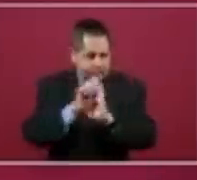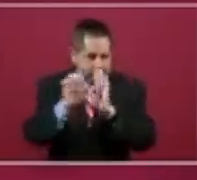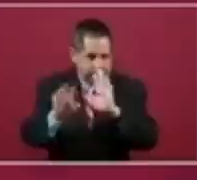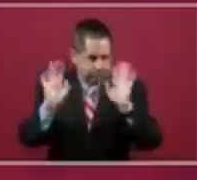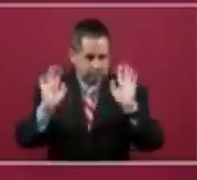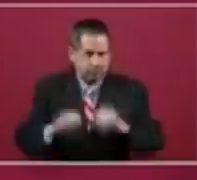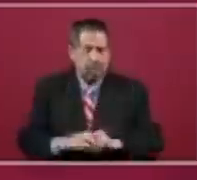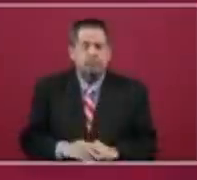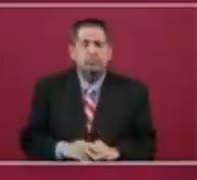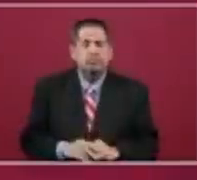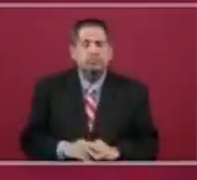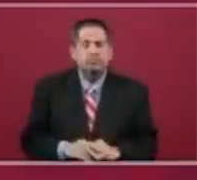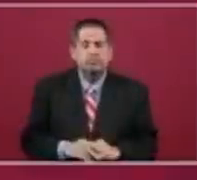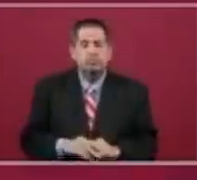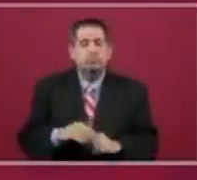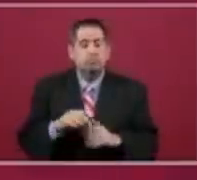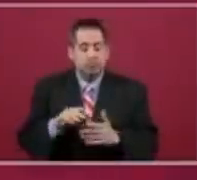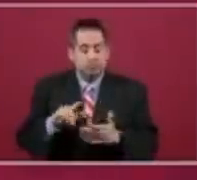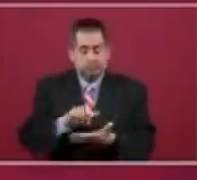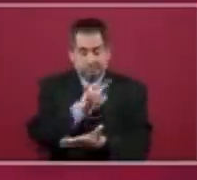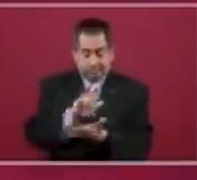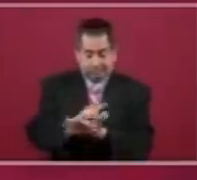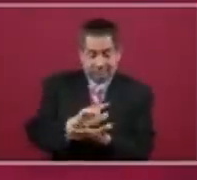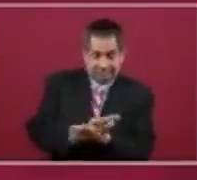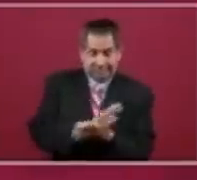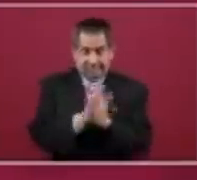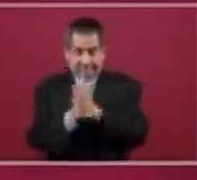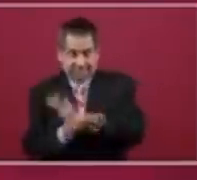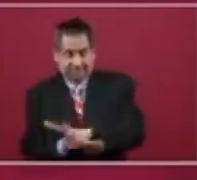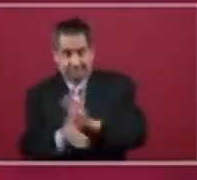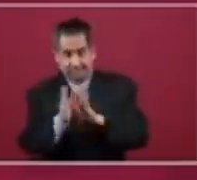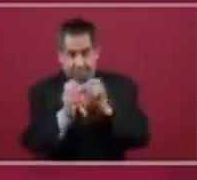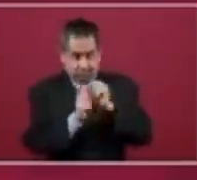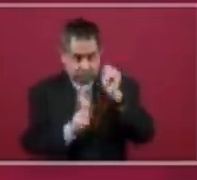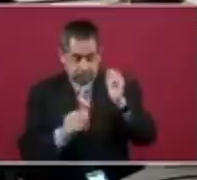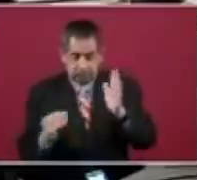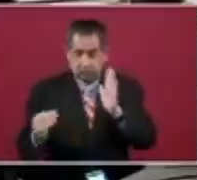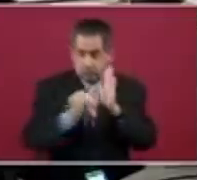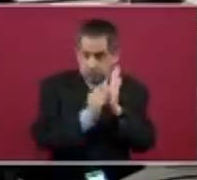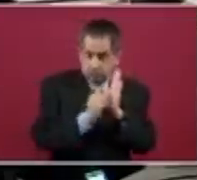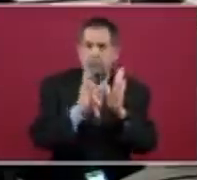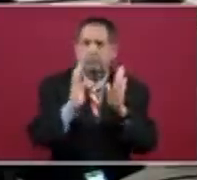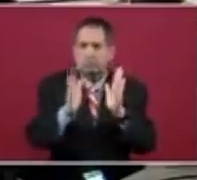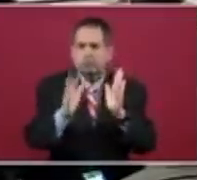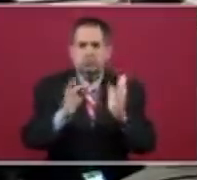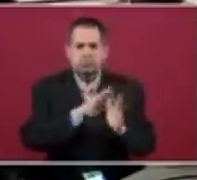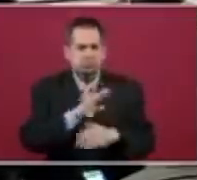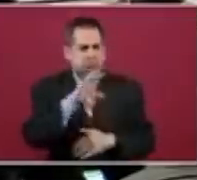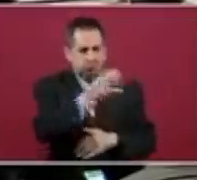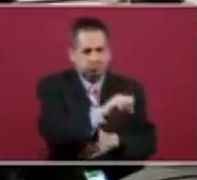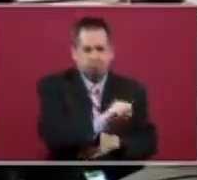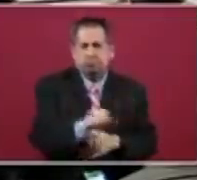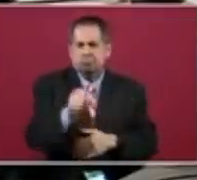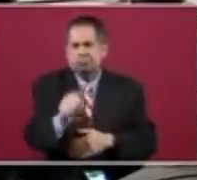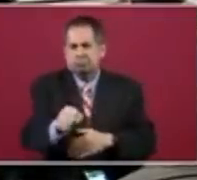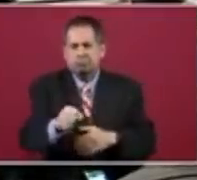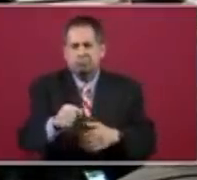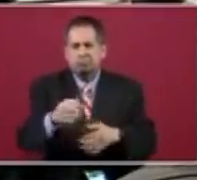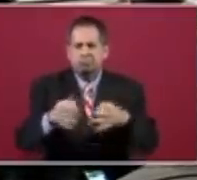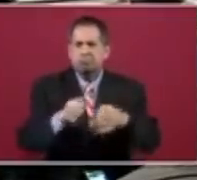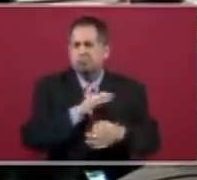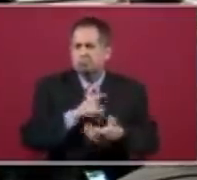ejemplo, con la reforma constitucional ya van a poder actuar de manera directa.